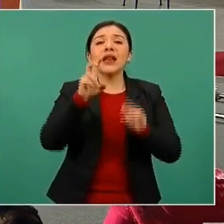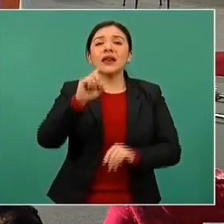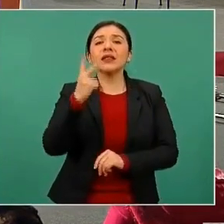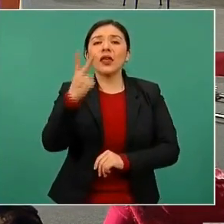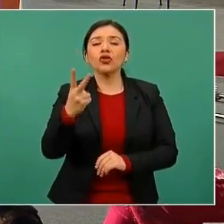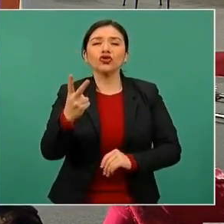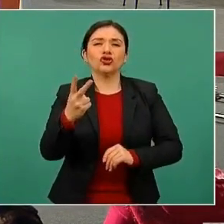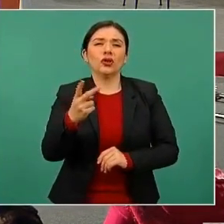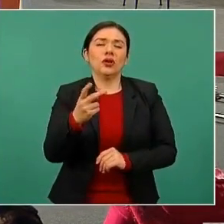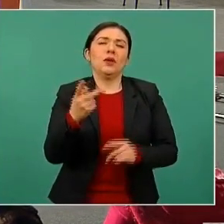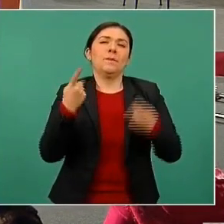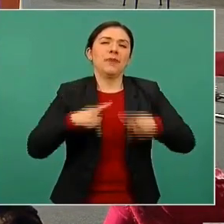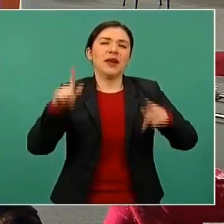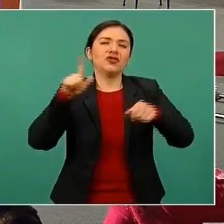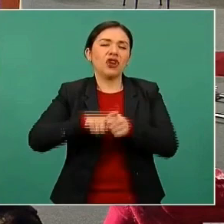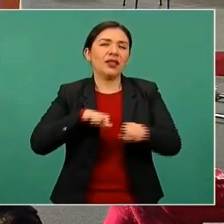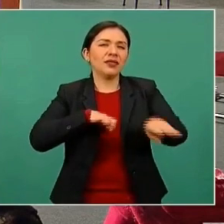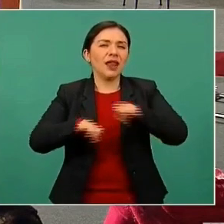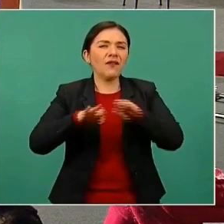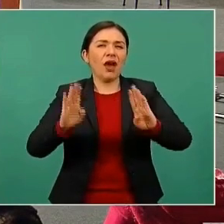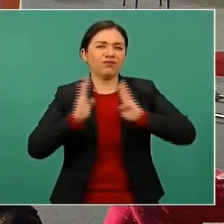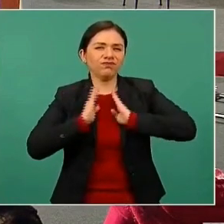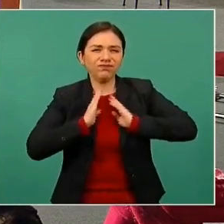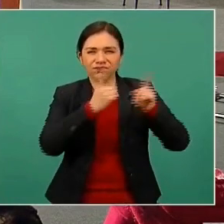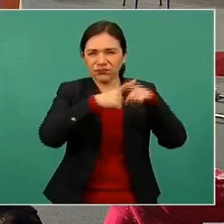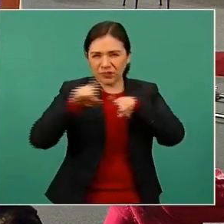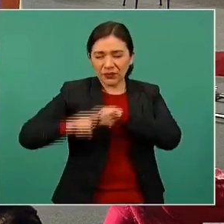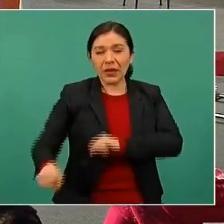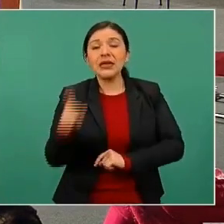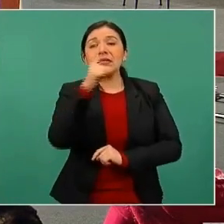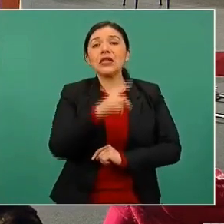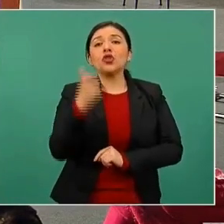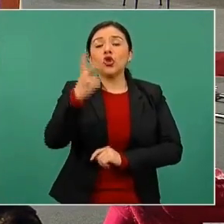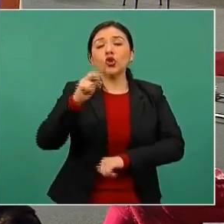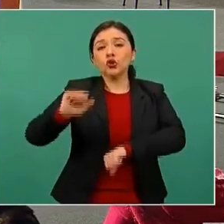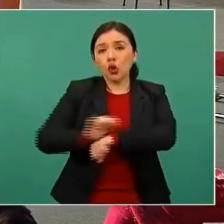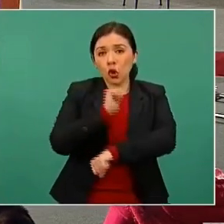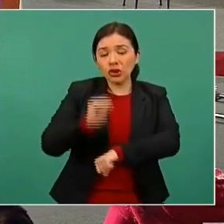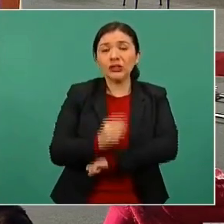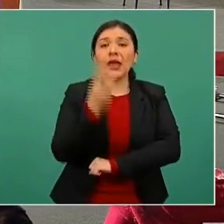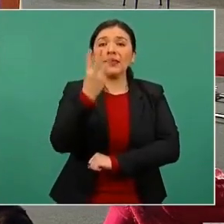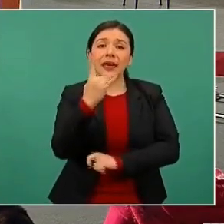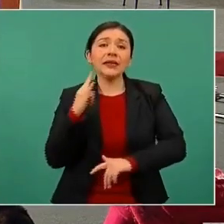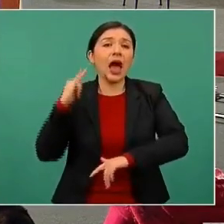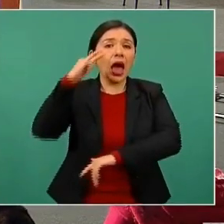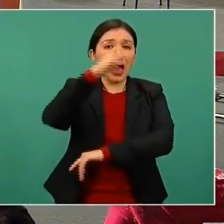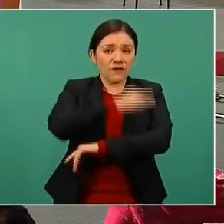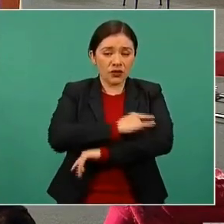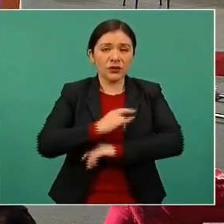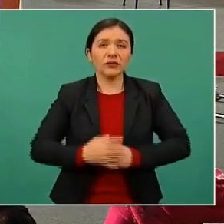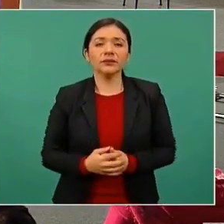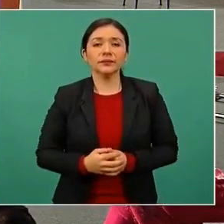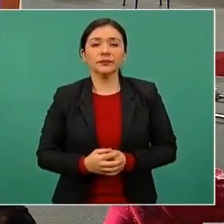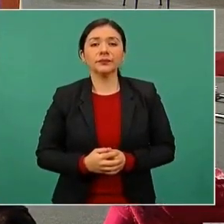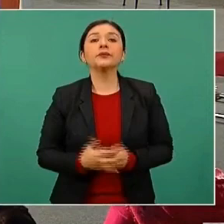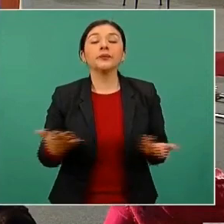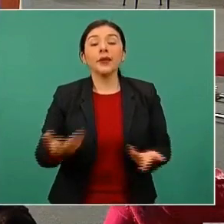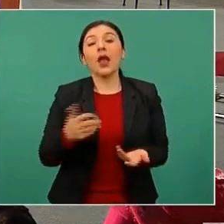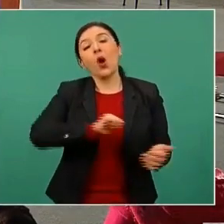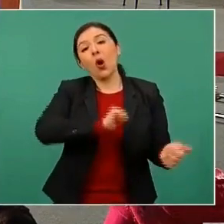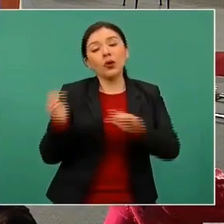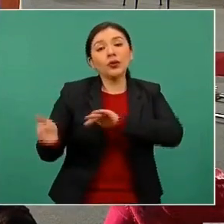las fuerzas armadas 102 vehículos y 3 aeronaves en cuanto a los medicamentos